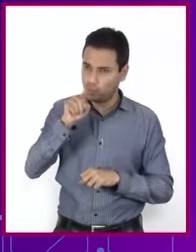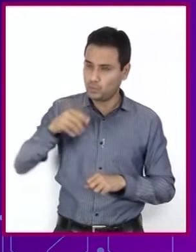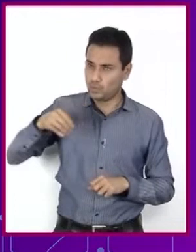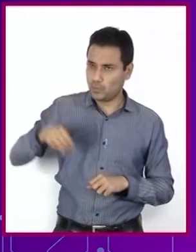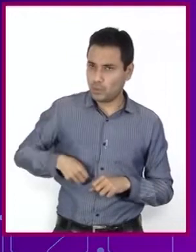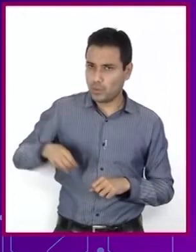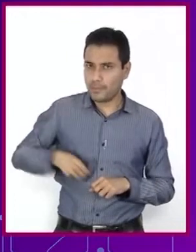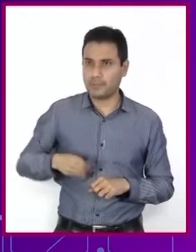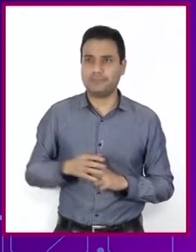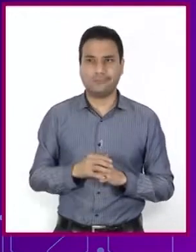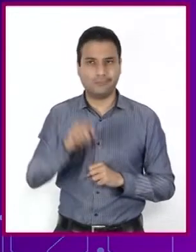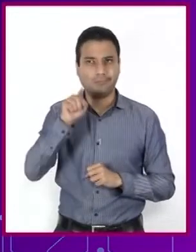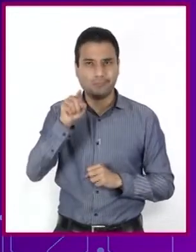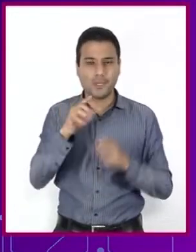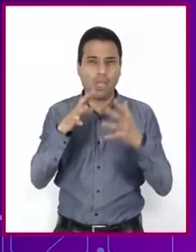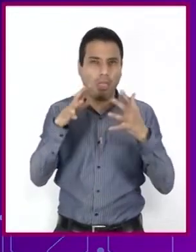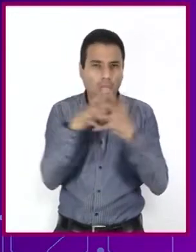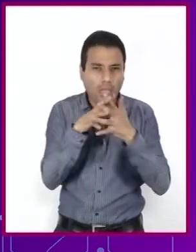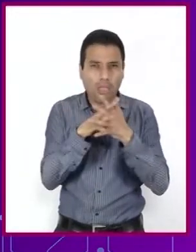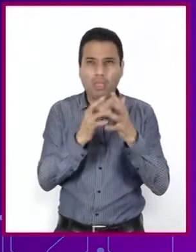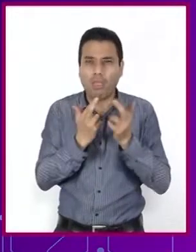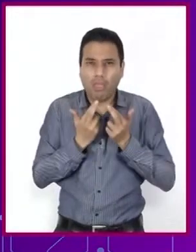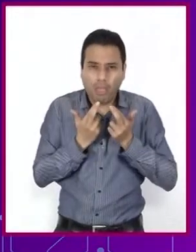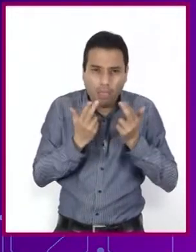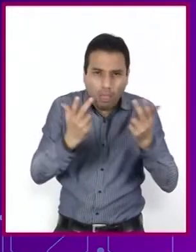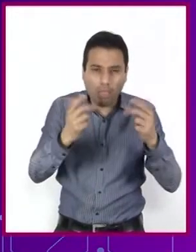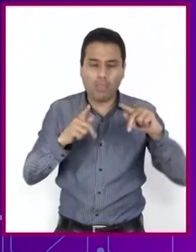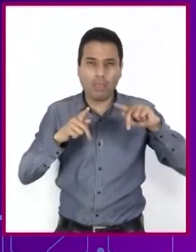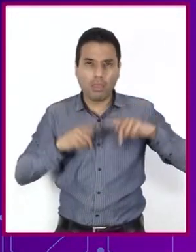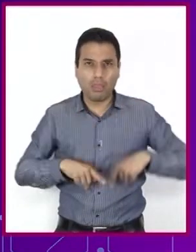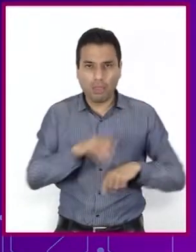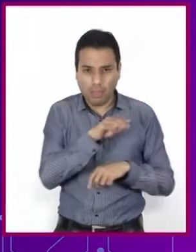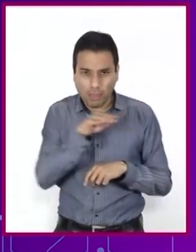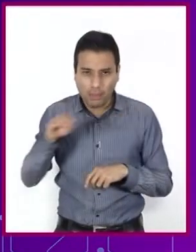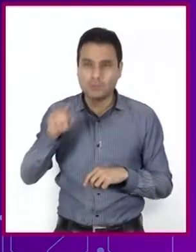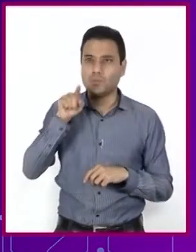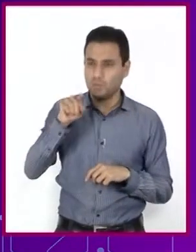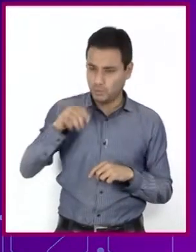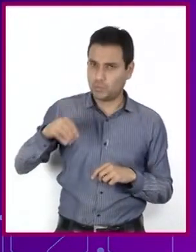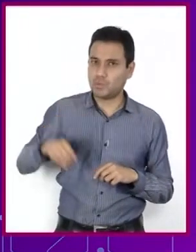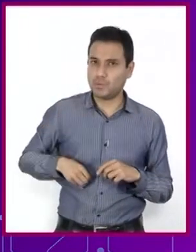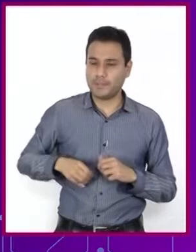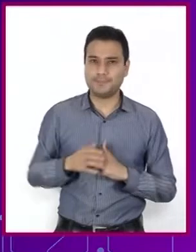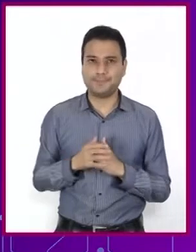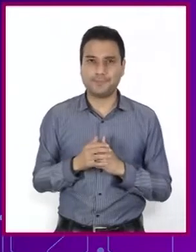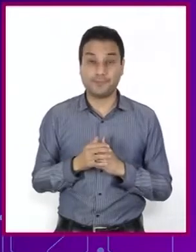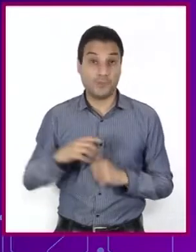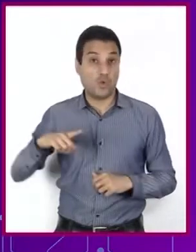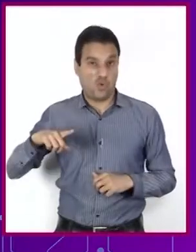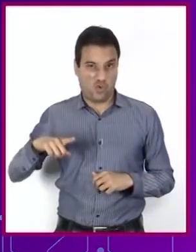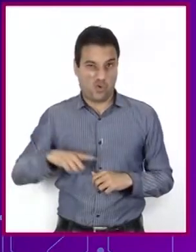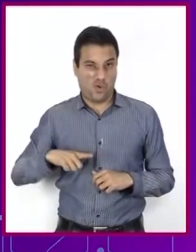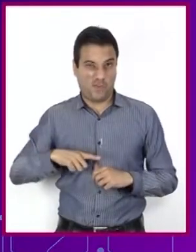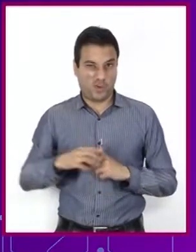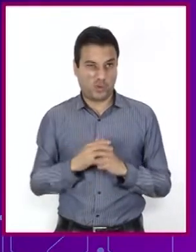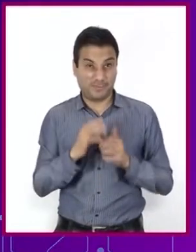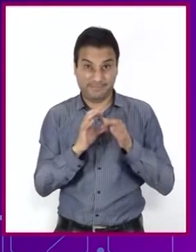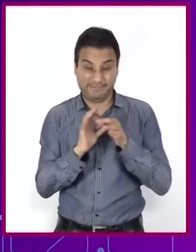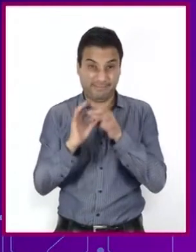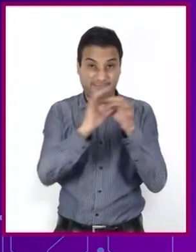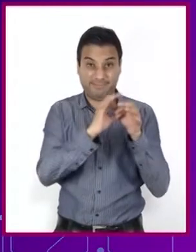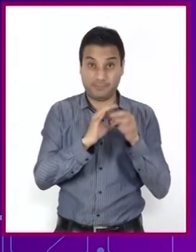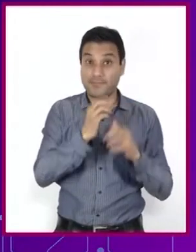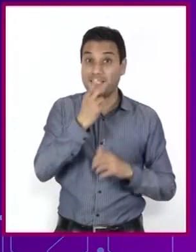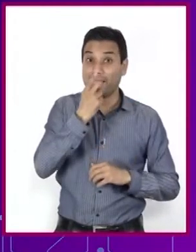daños y pérdidas sufridos por los gobiernos aliados asociados. Los gobiernos aliados y asociados